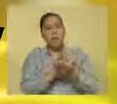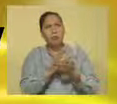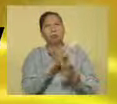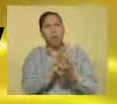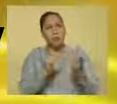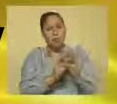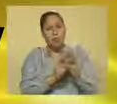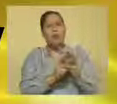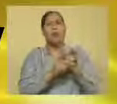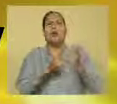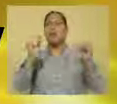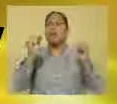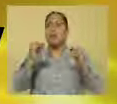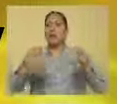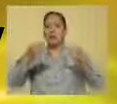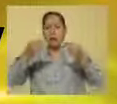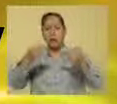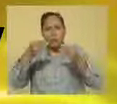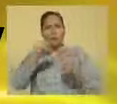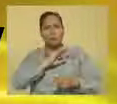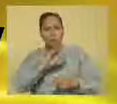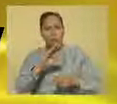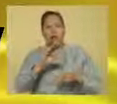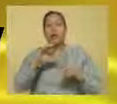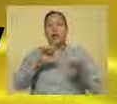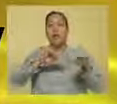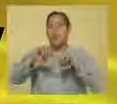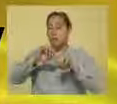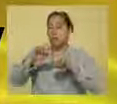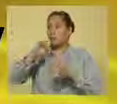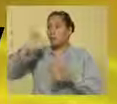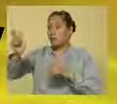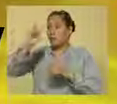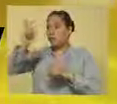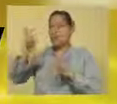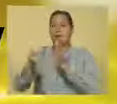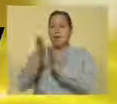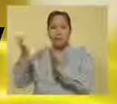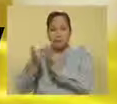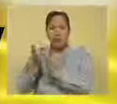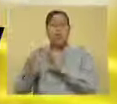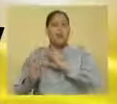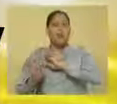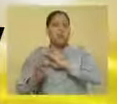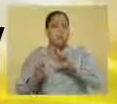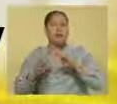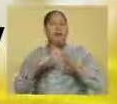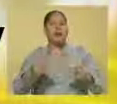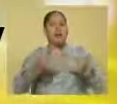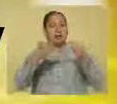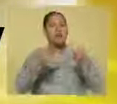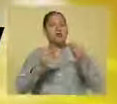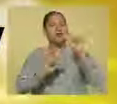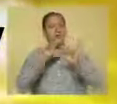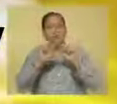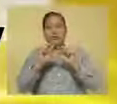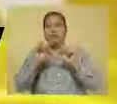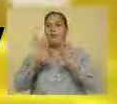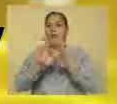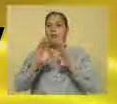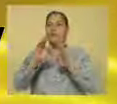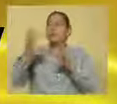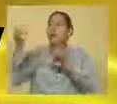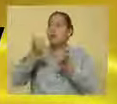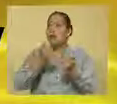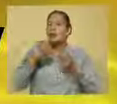las licitaciones ya generan anticipos a las compañías constructoras, empezará entonces a contratarse proveedores de la industria de